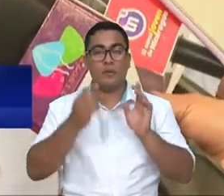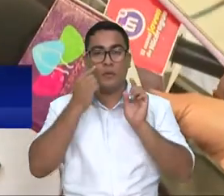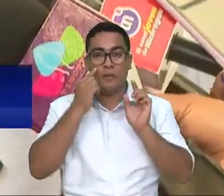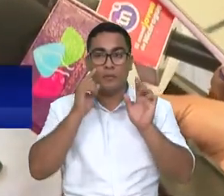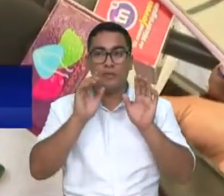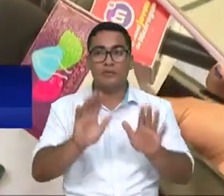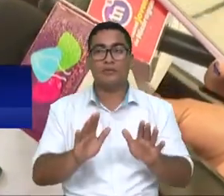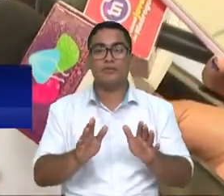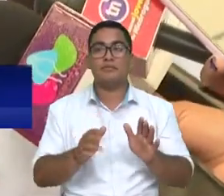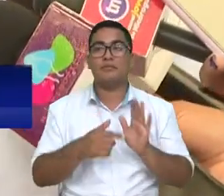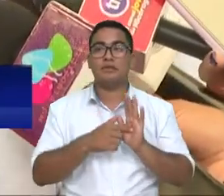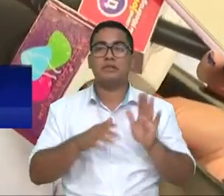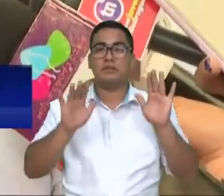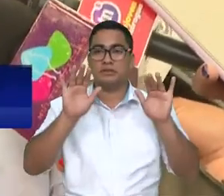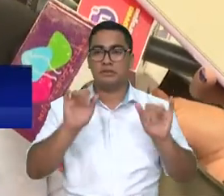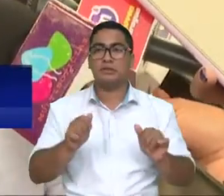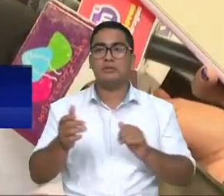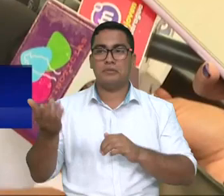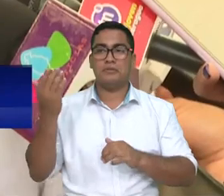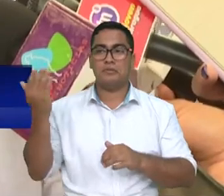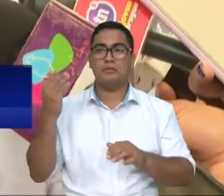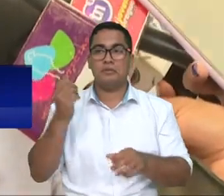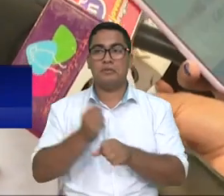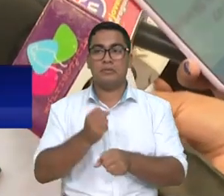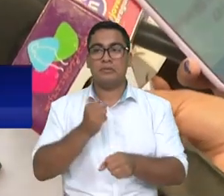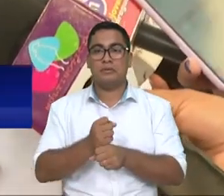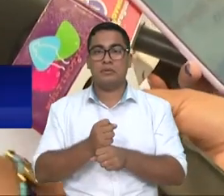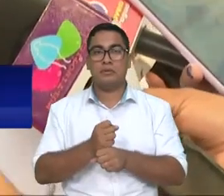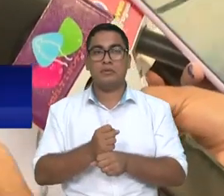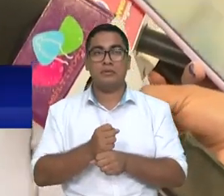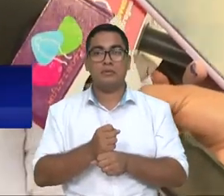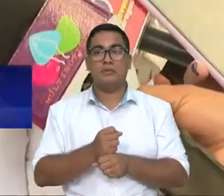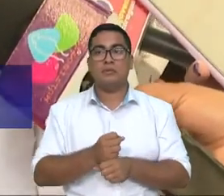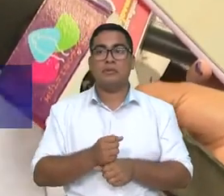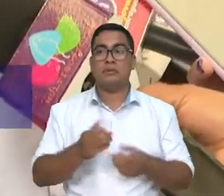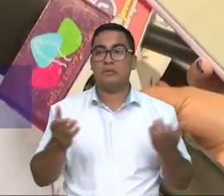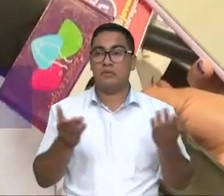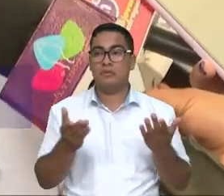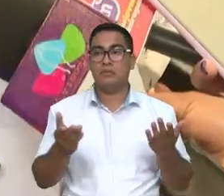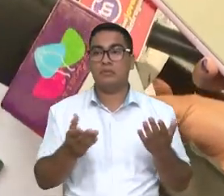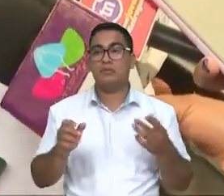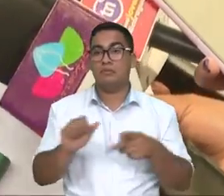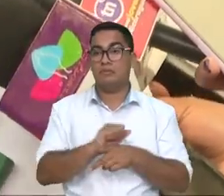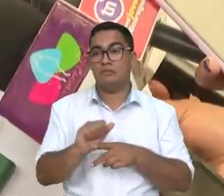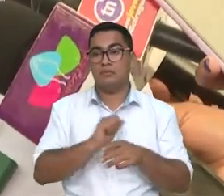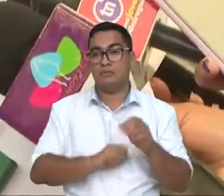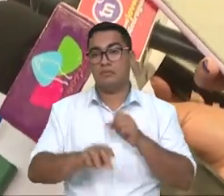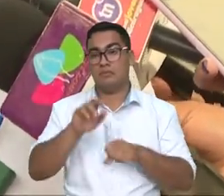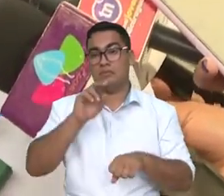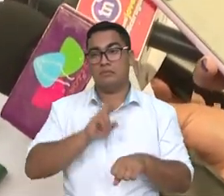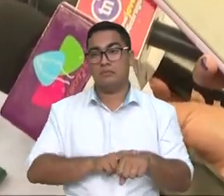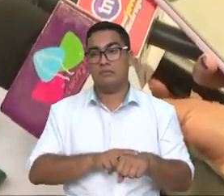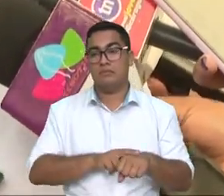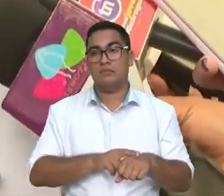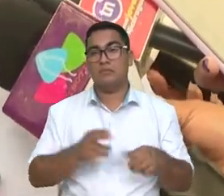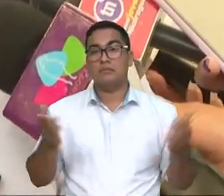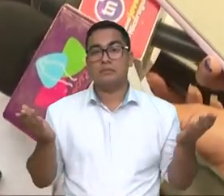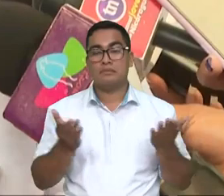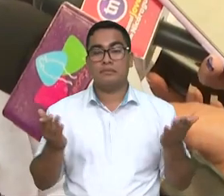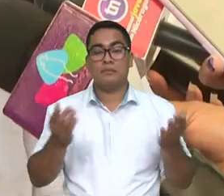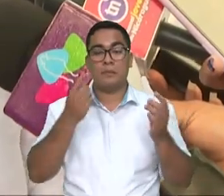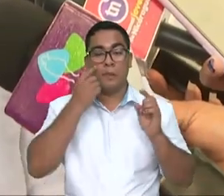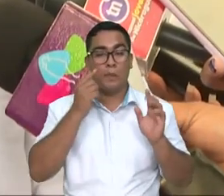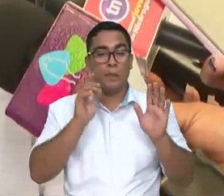momento. Nosotros hemos trabajado el tema de la prevención en todo. Tenemos los ejercicios nacionales que hacemos para